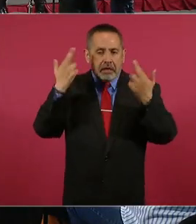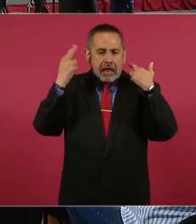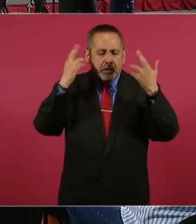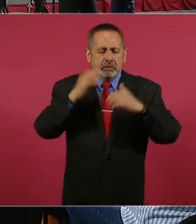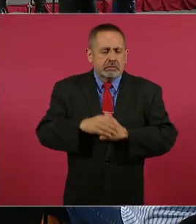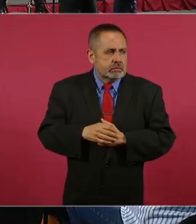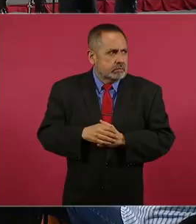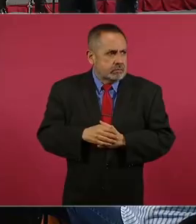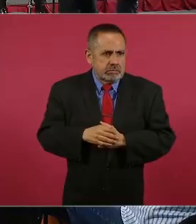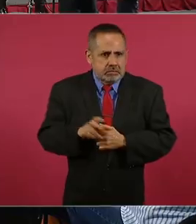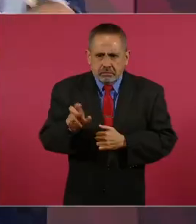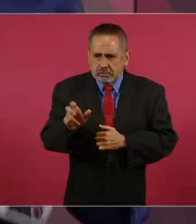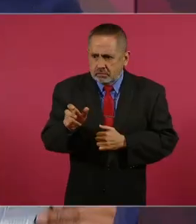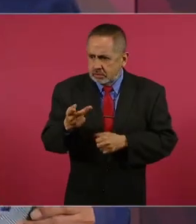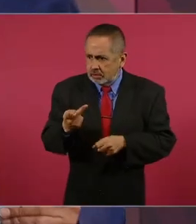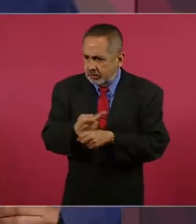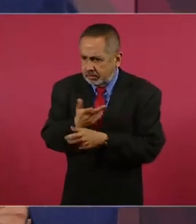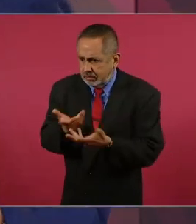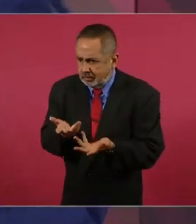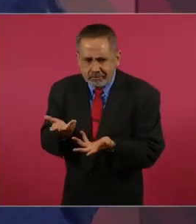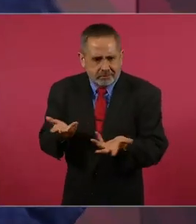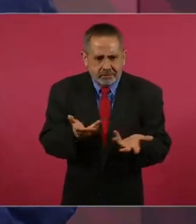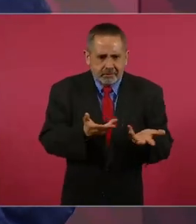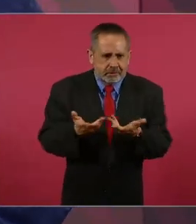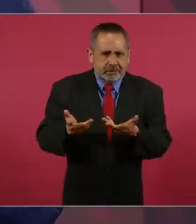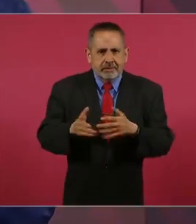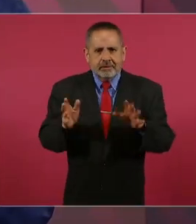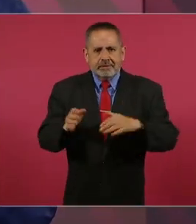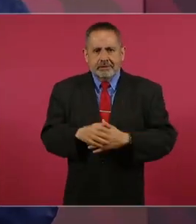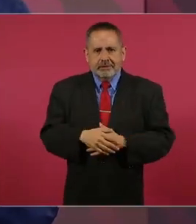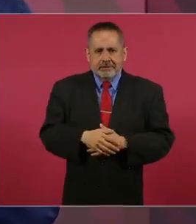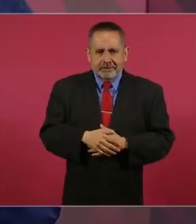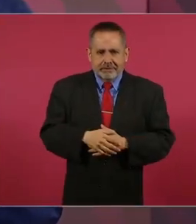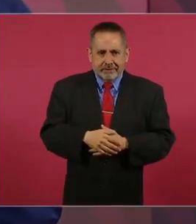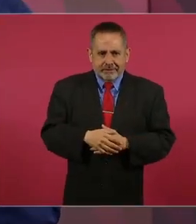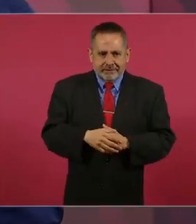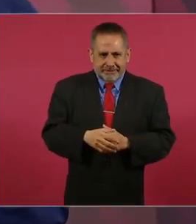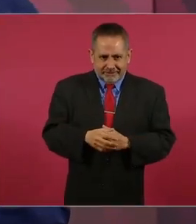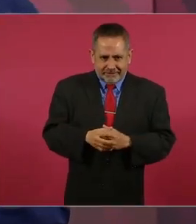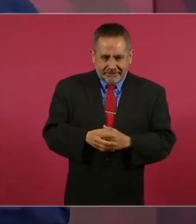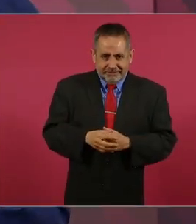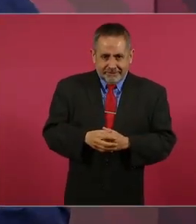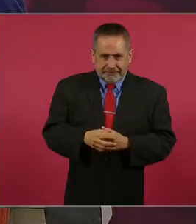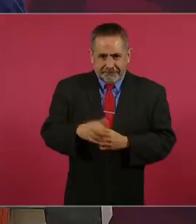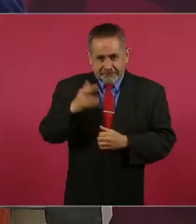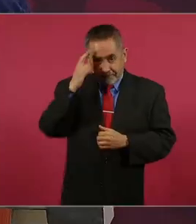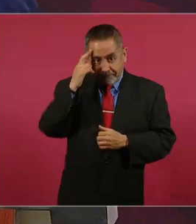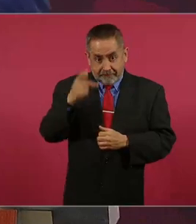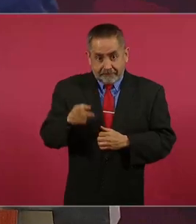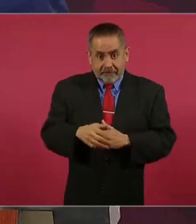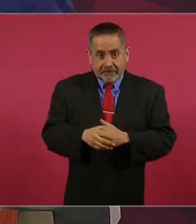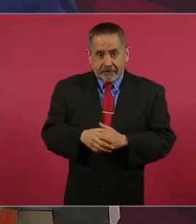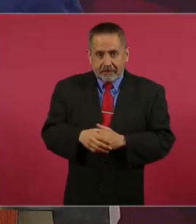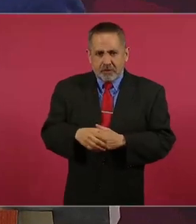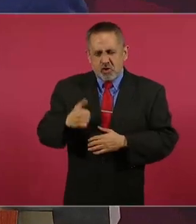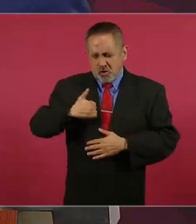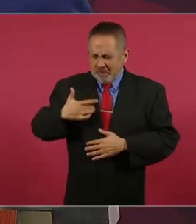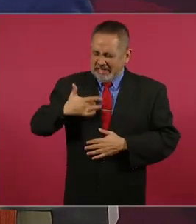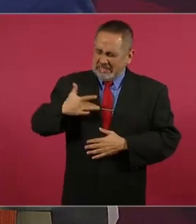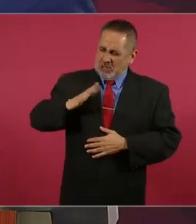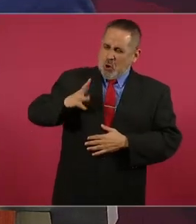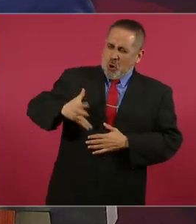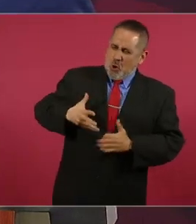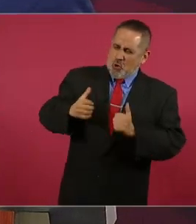pasó? Si ya no regresó. Nada más fue. ¿Te acuerdas? Sí, señor. Y me siento